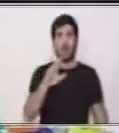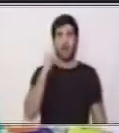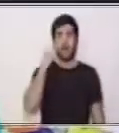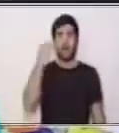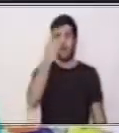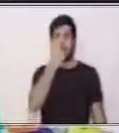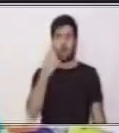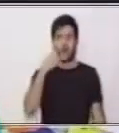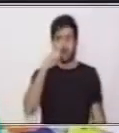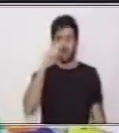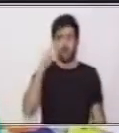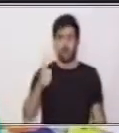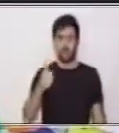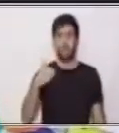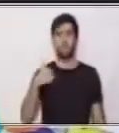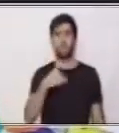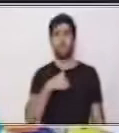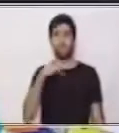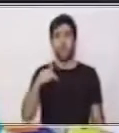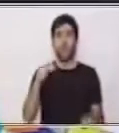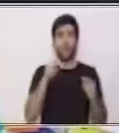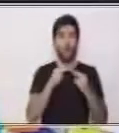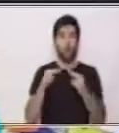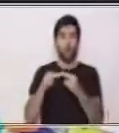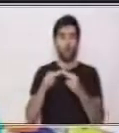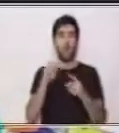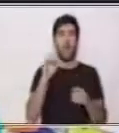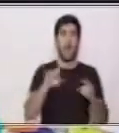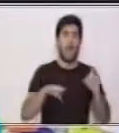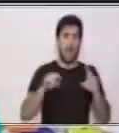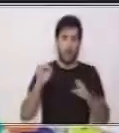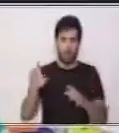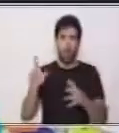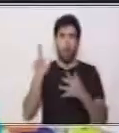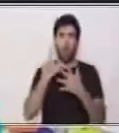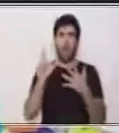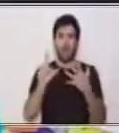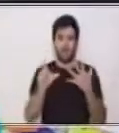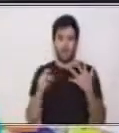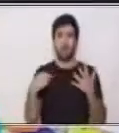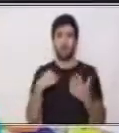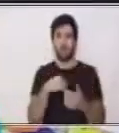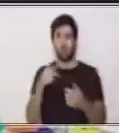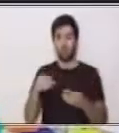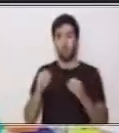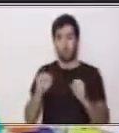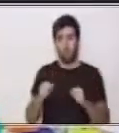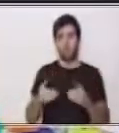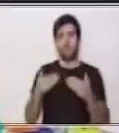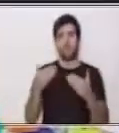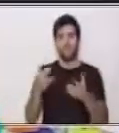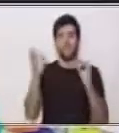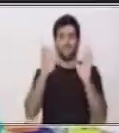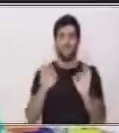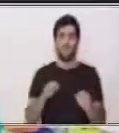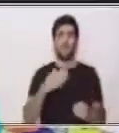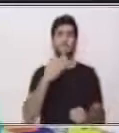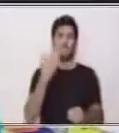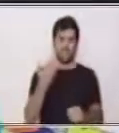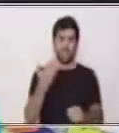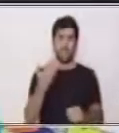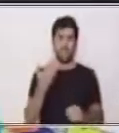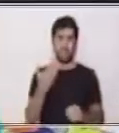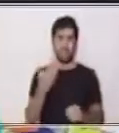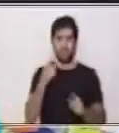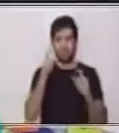estamos conociendo entonces algunas y muchas características de los sólidos geométricos. De una manera muy sencilla y